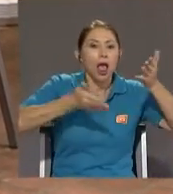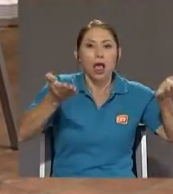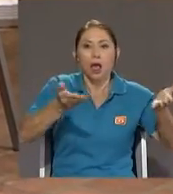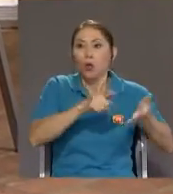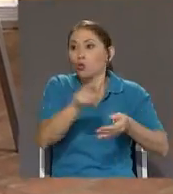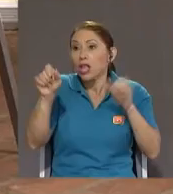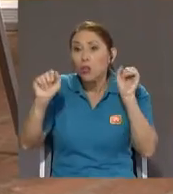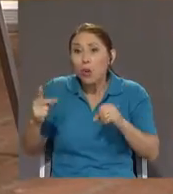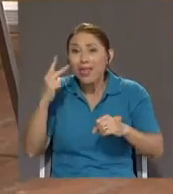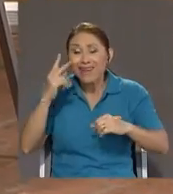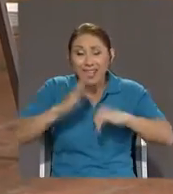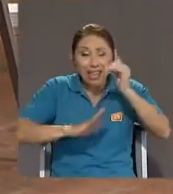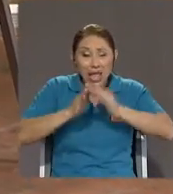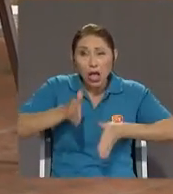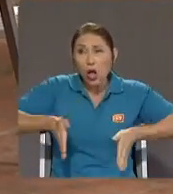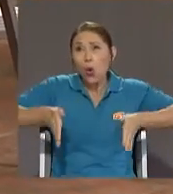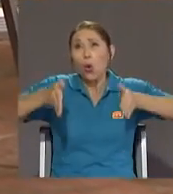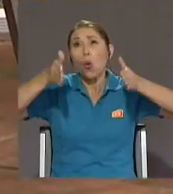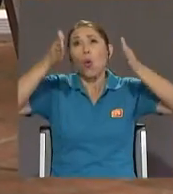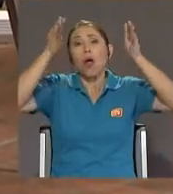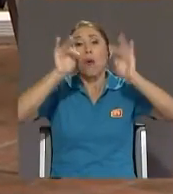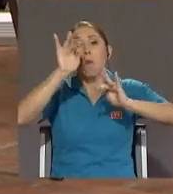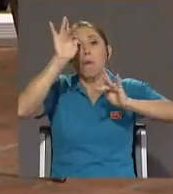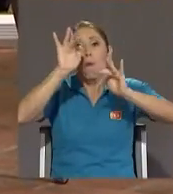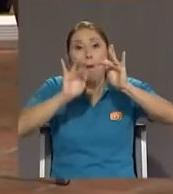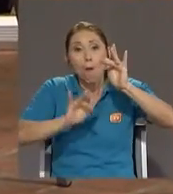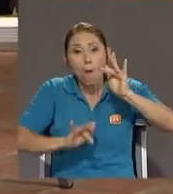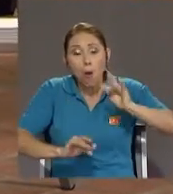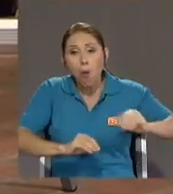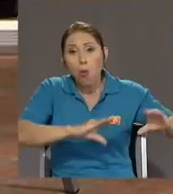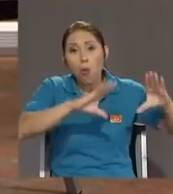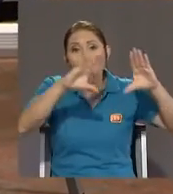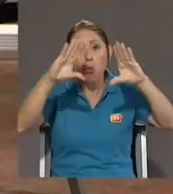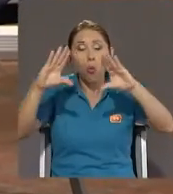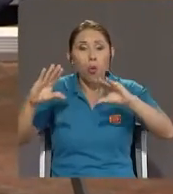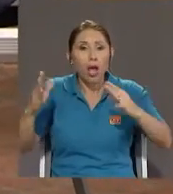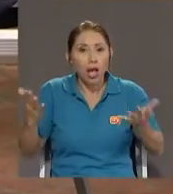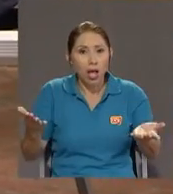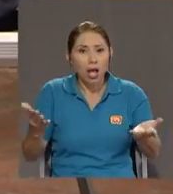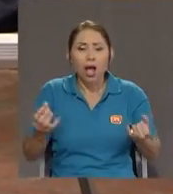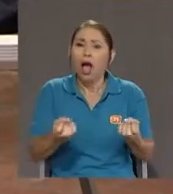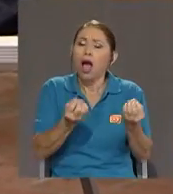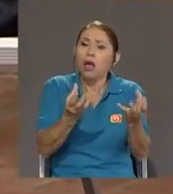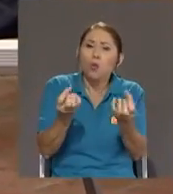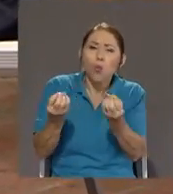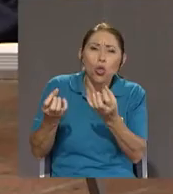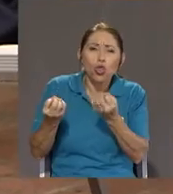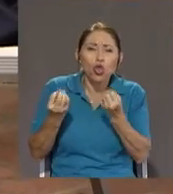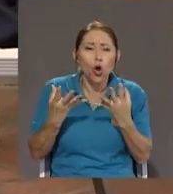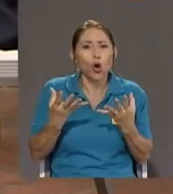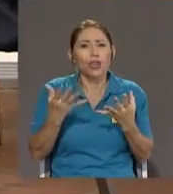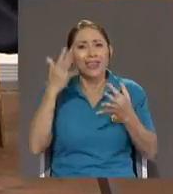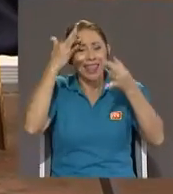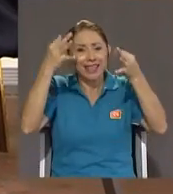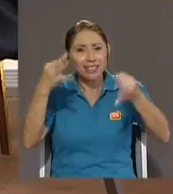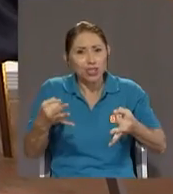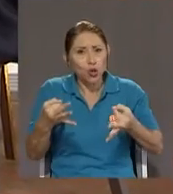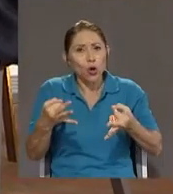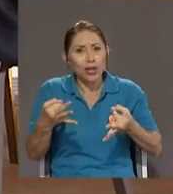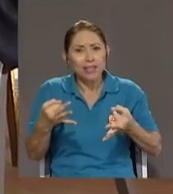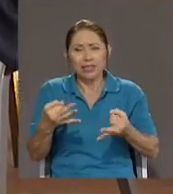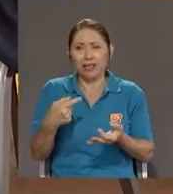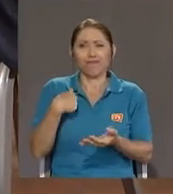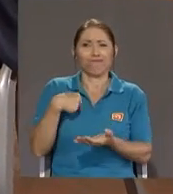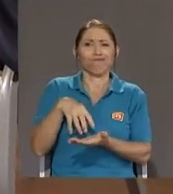casi vacíos durante una buena parte del día. En fin, hay un montón de decisiones que uno podría